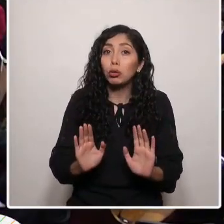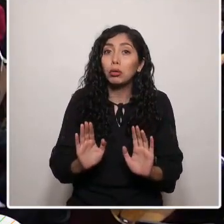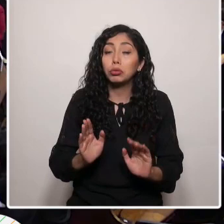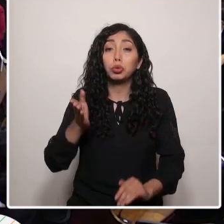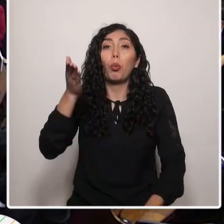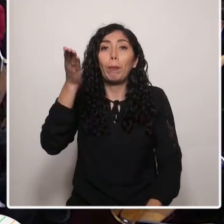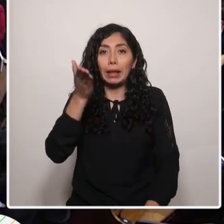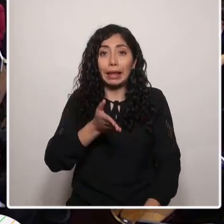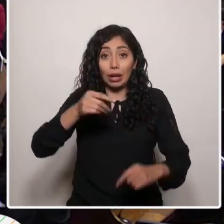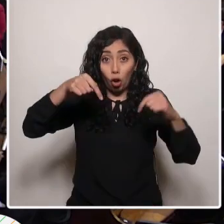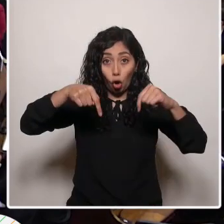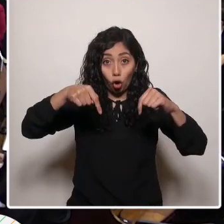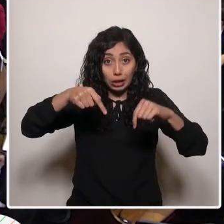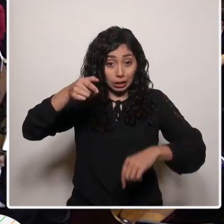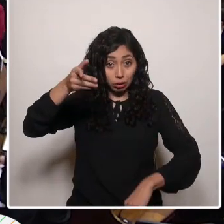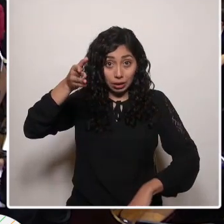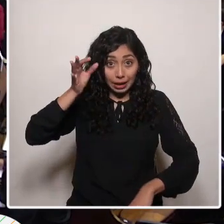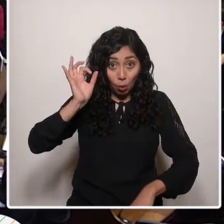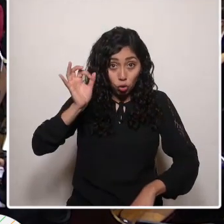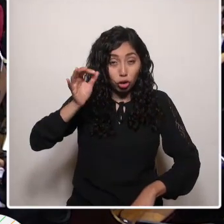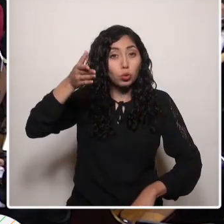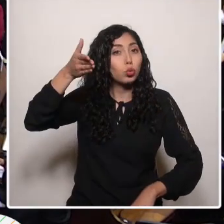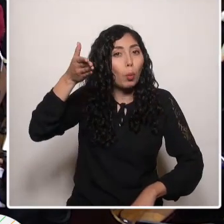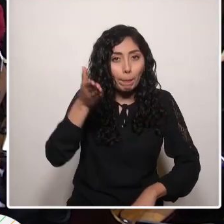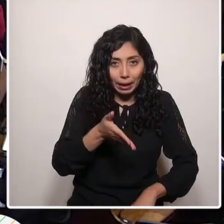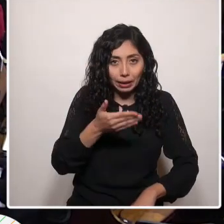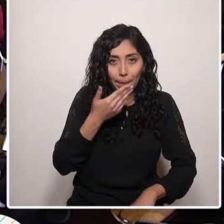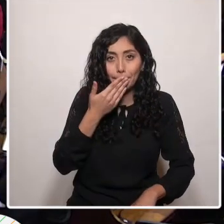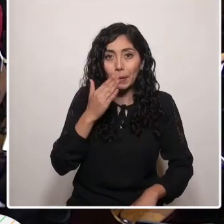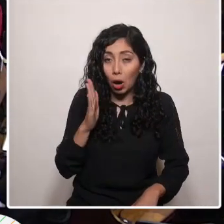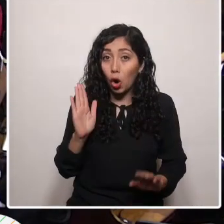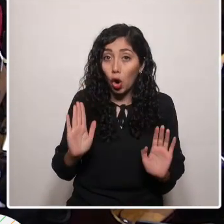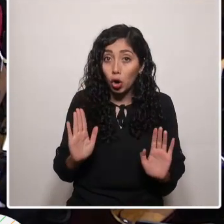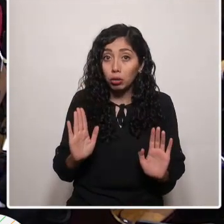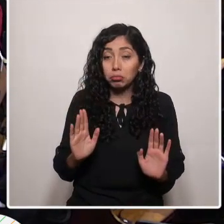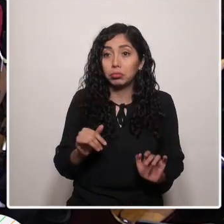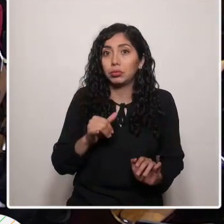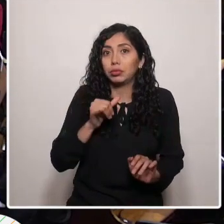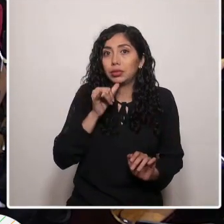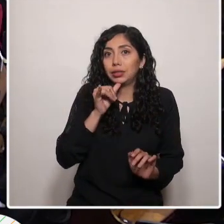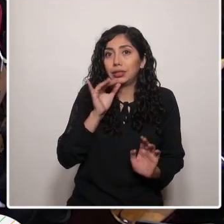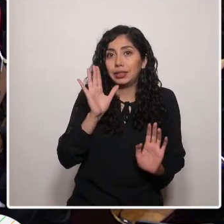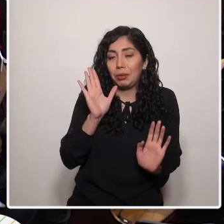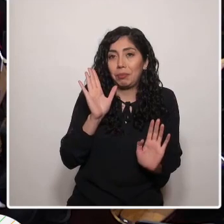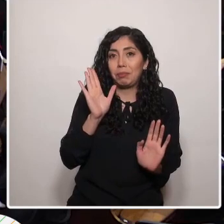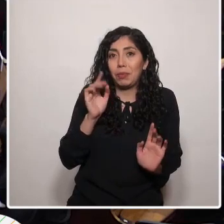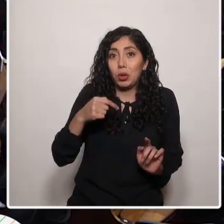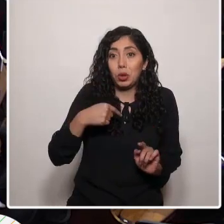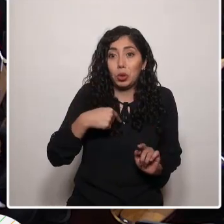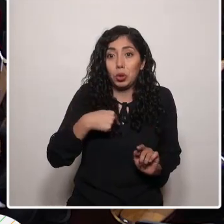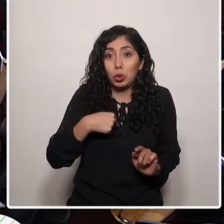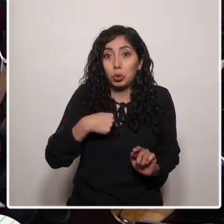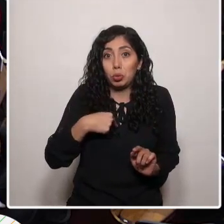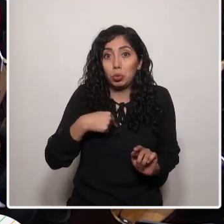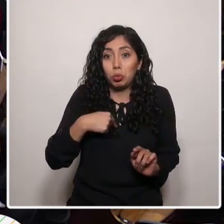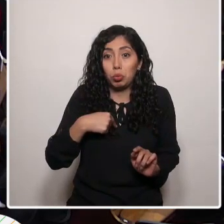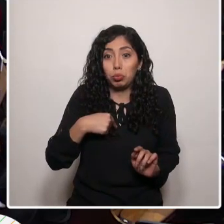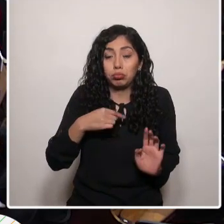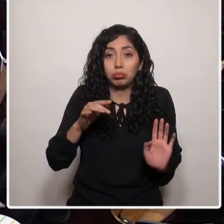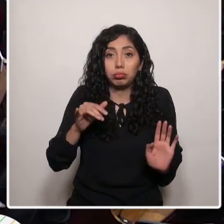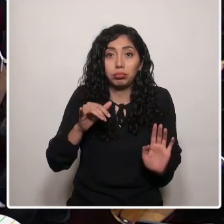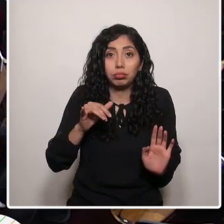suspender la sesión hoy día. Esto ya es una solicitud personal. Yo no quisiera que esta primera